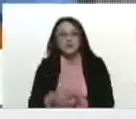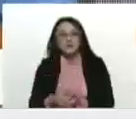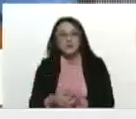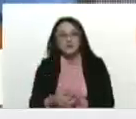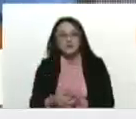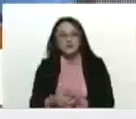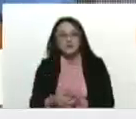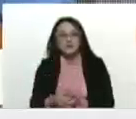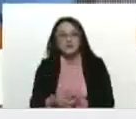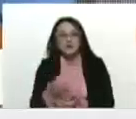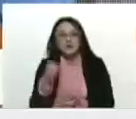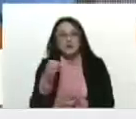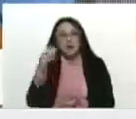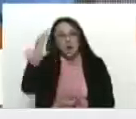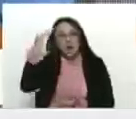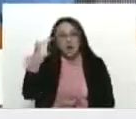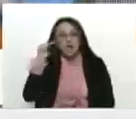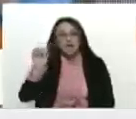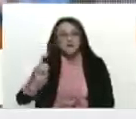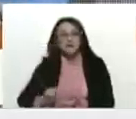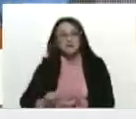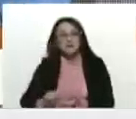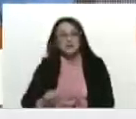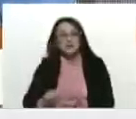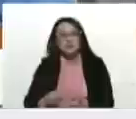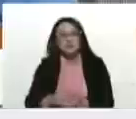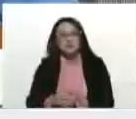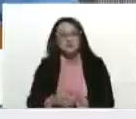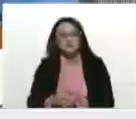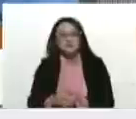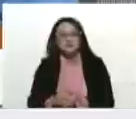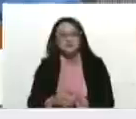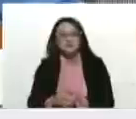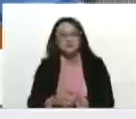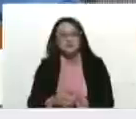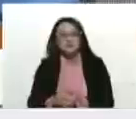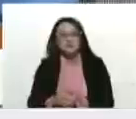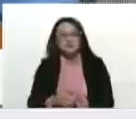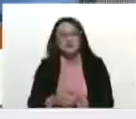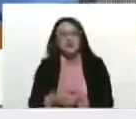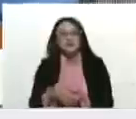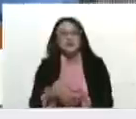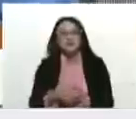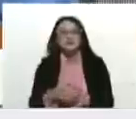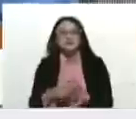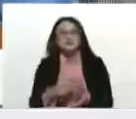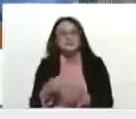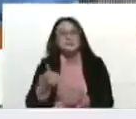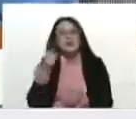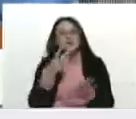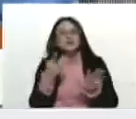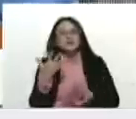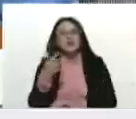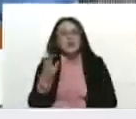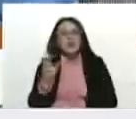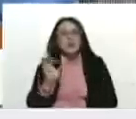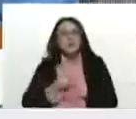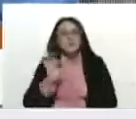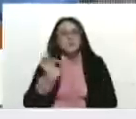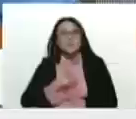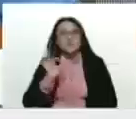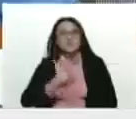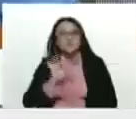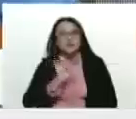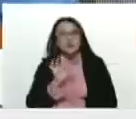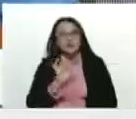Corea del Sur al menos capitalismo liberal no fue todo era conducido el estado Singapur más del 85% de la tierra es